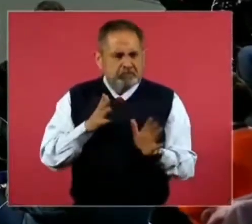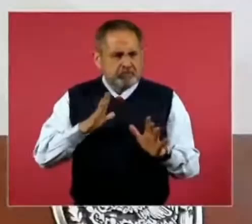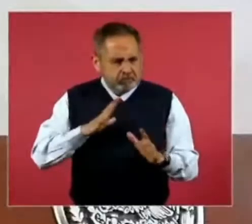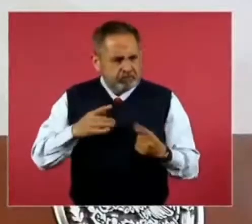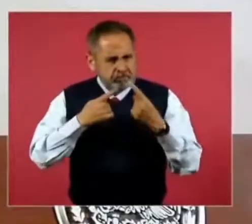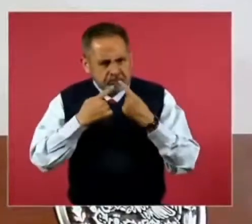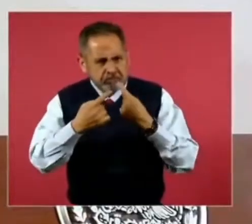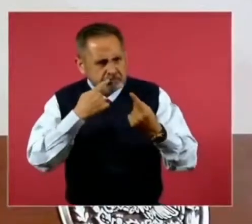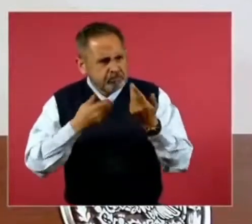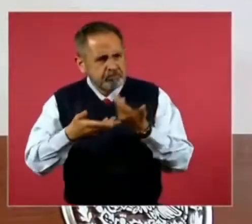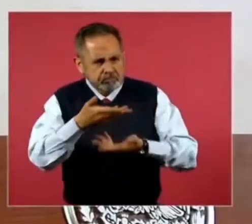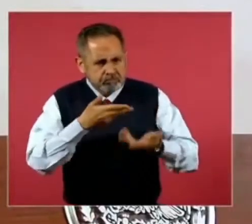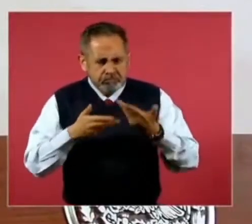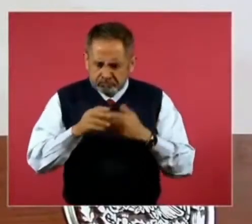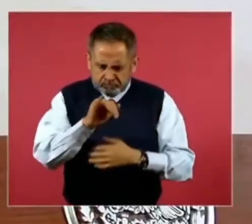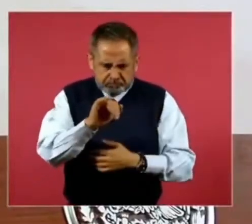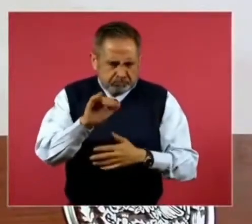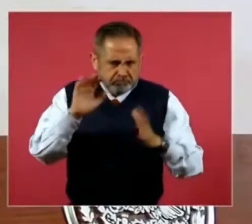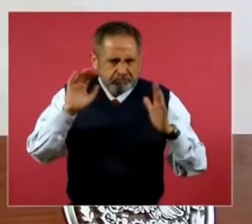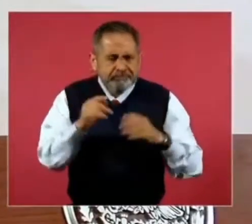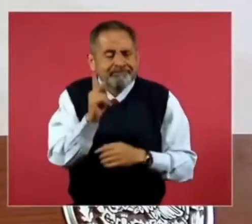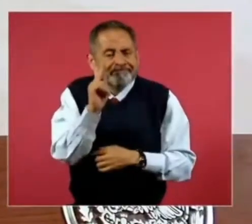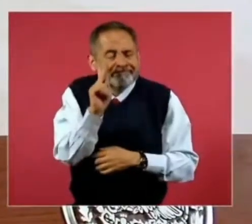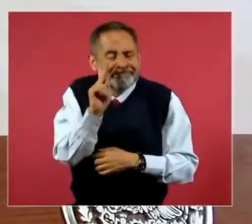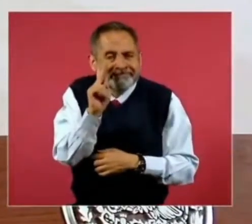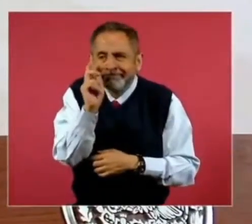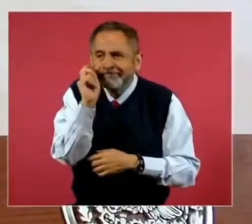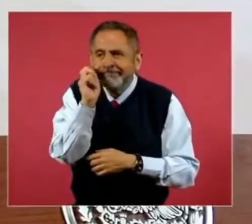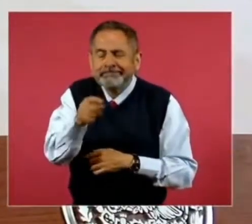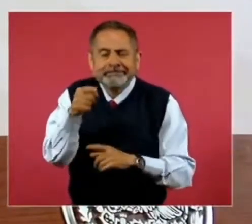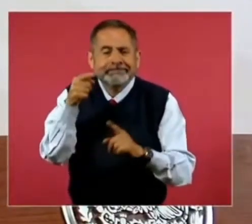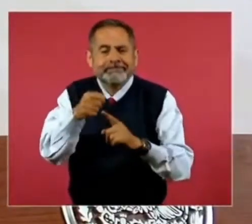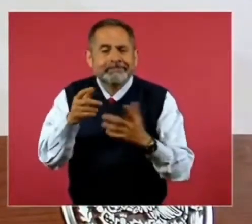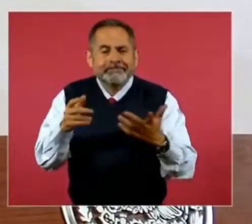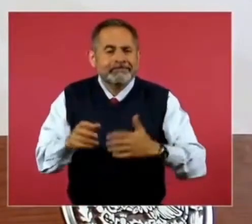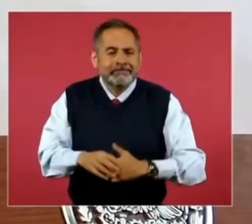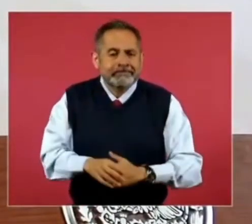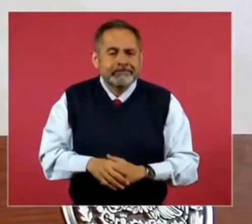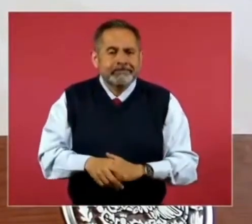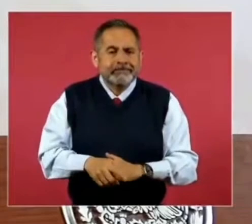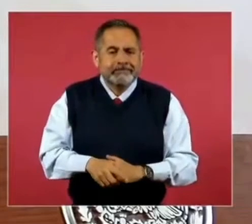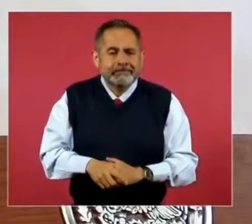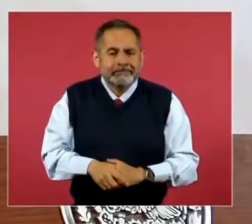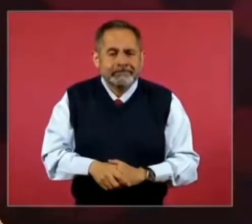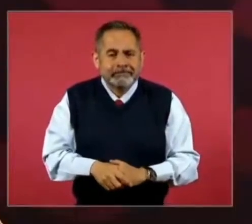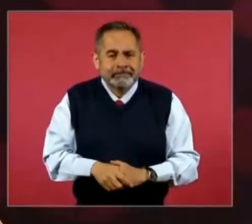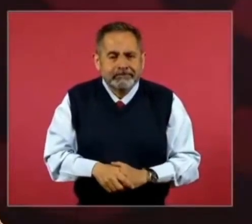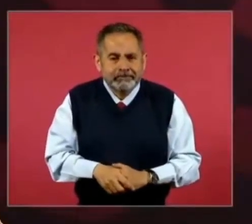haber. El asunto es que